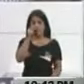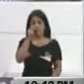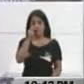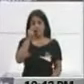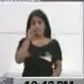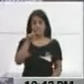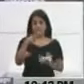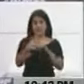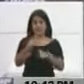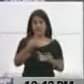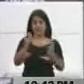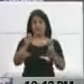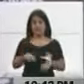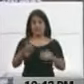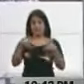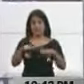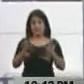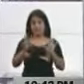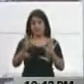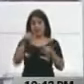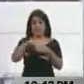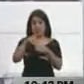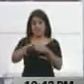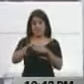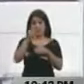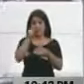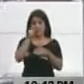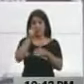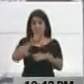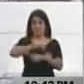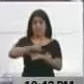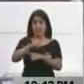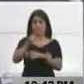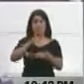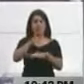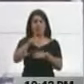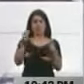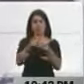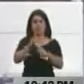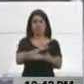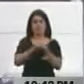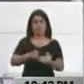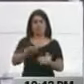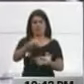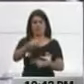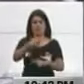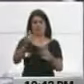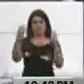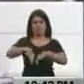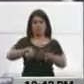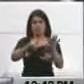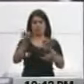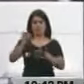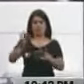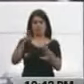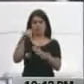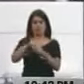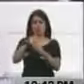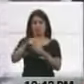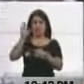se encuentran los votos militantes, el MAS galopará por ser la fuerza que sumó el 60% del electorado de la izquierda en las